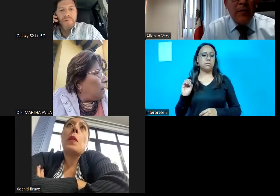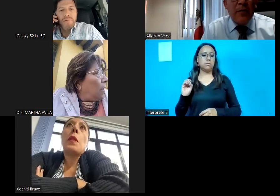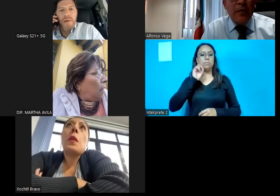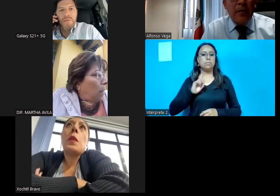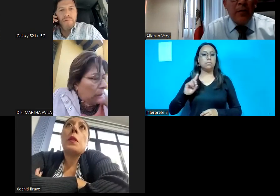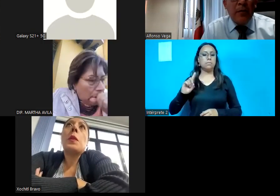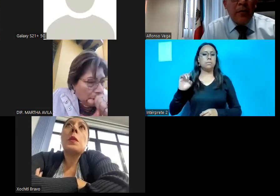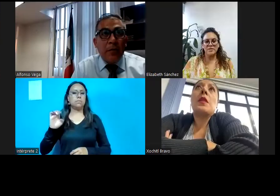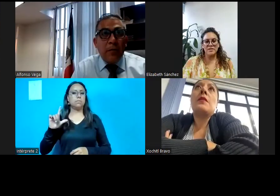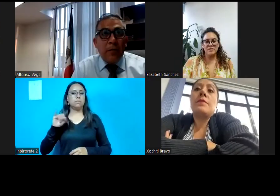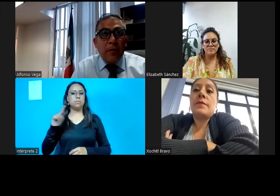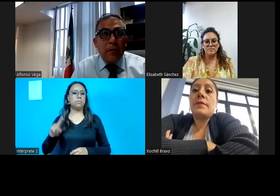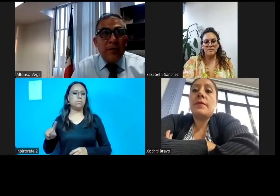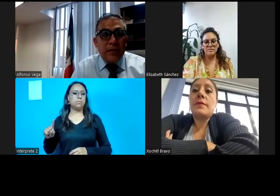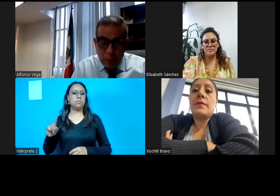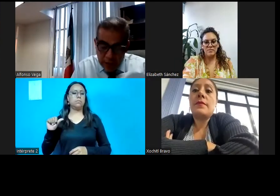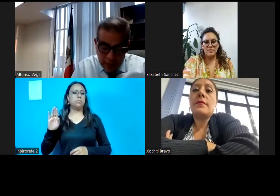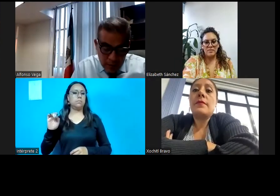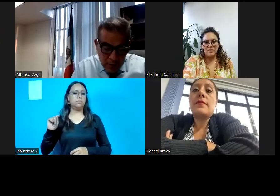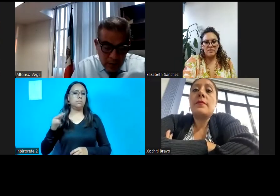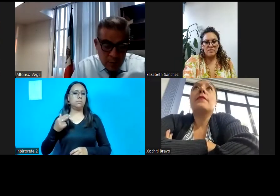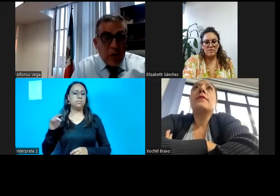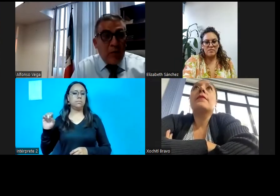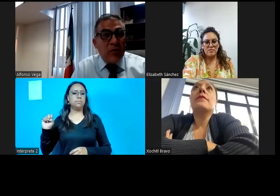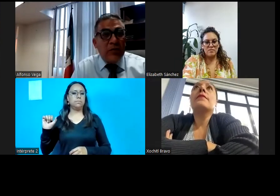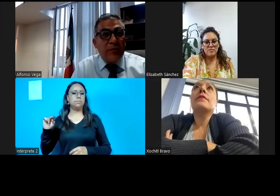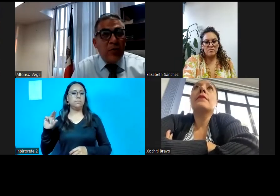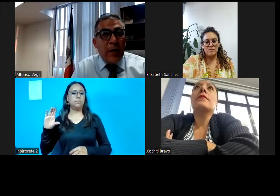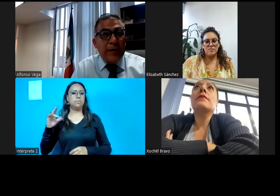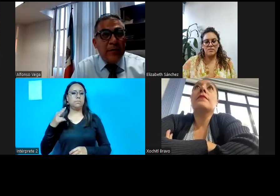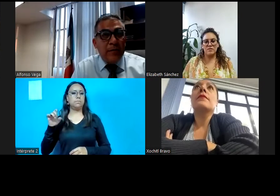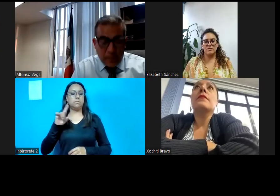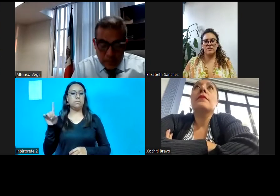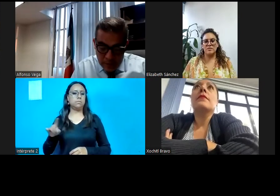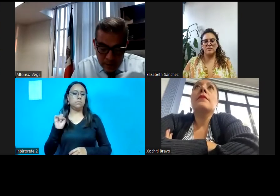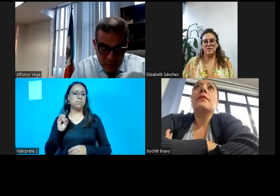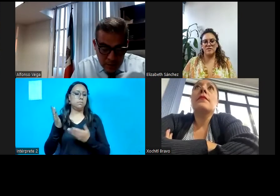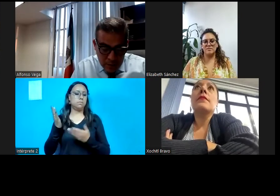Elizabeth Sánchez presente. Gracias, diputada. Diputado Jesús Sesma Suárez.